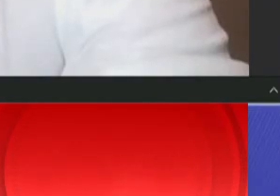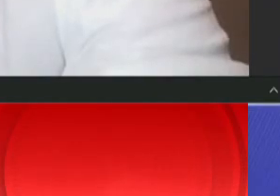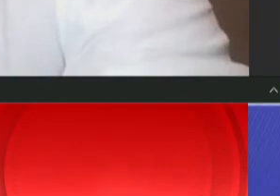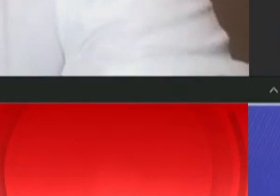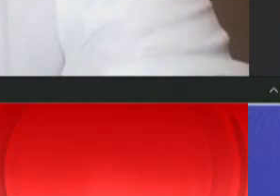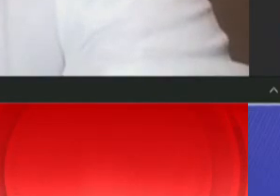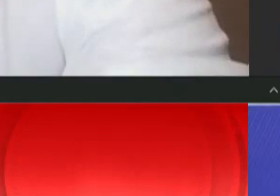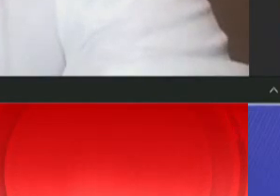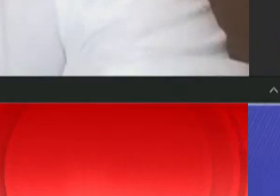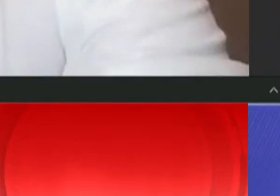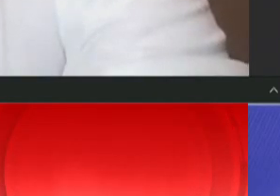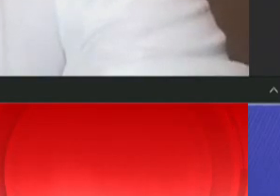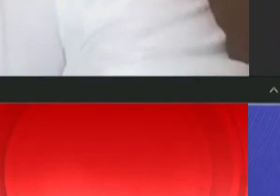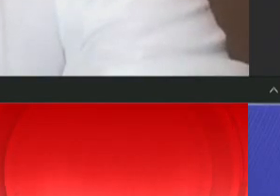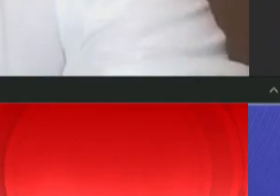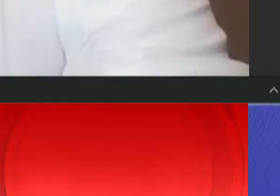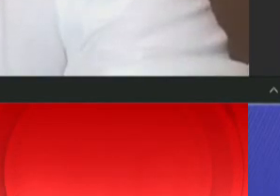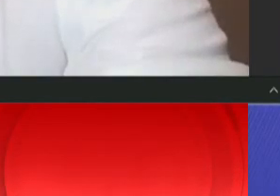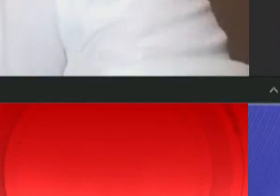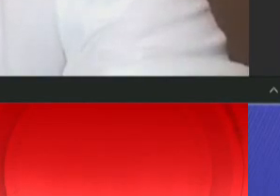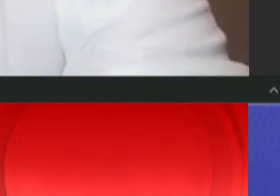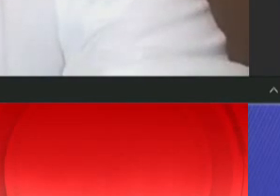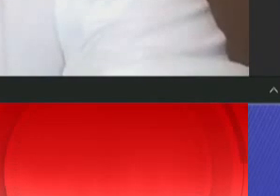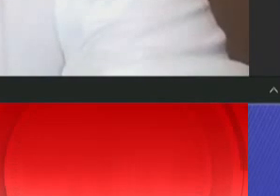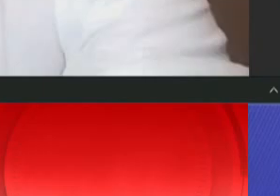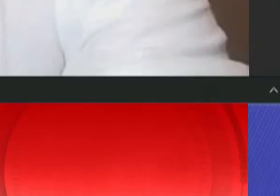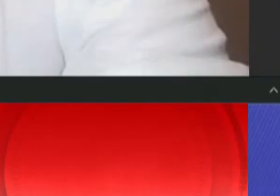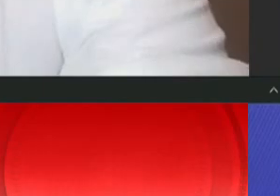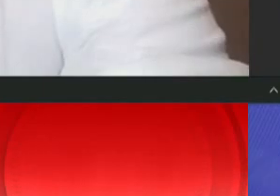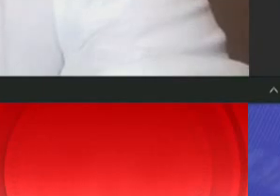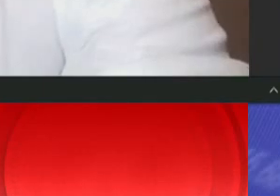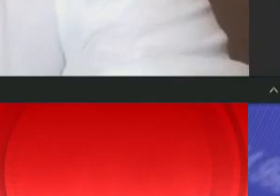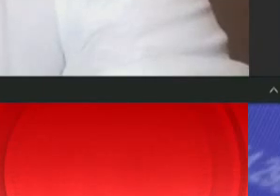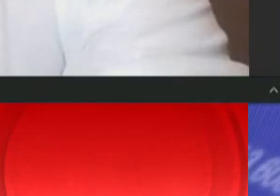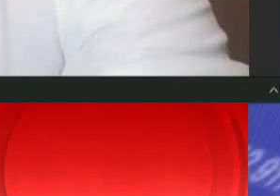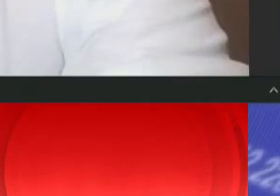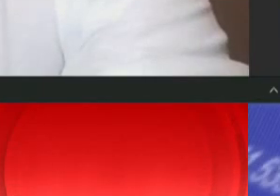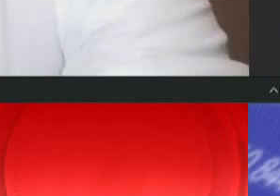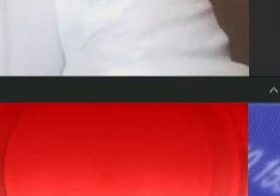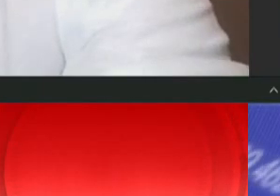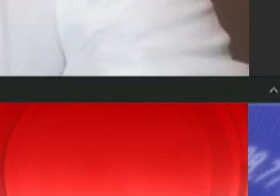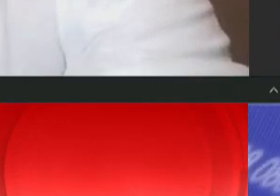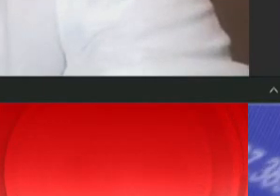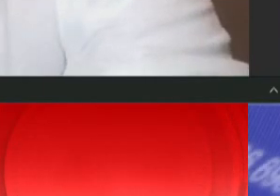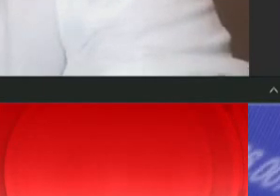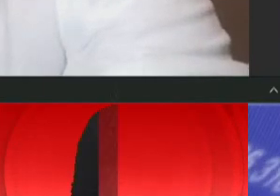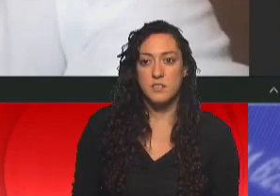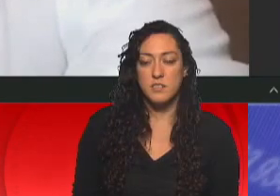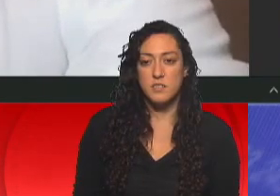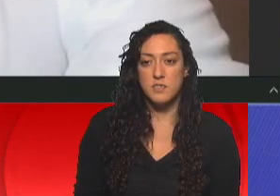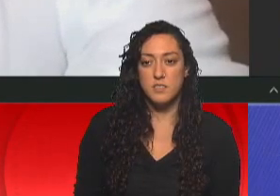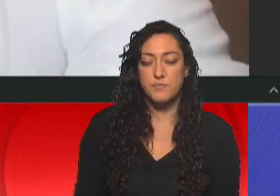acepta analizar la cuestión, y acá la Corte se va a manejar políticamente, va a ser difícil que se pronuncie en este